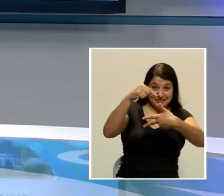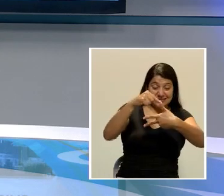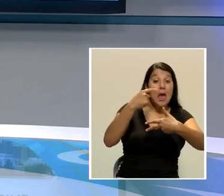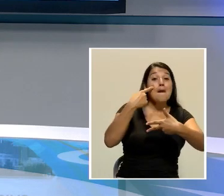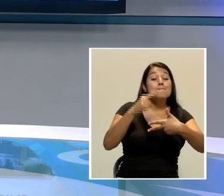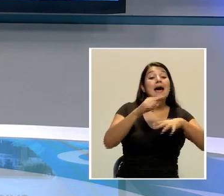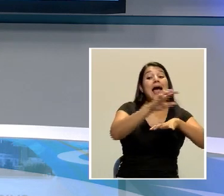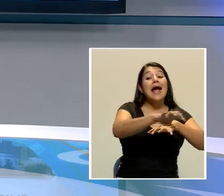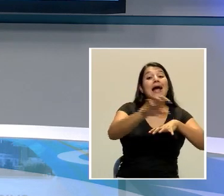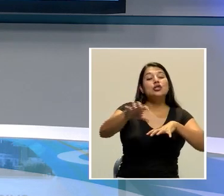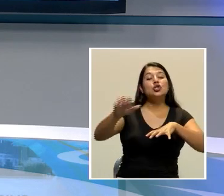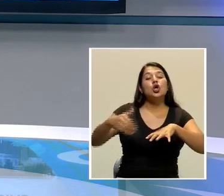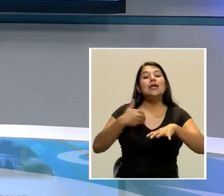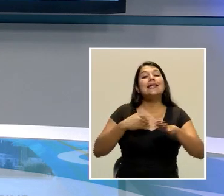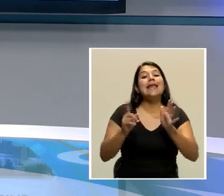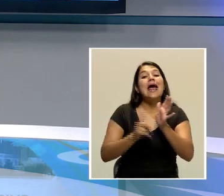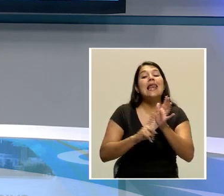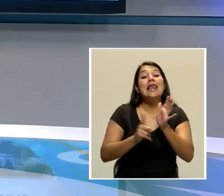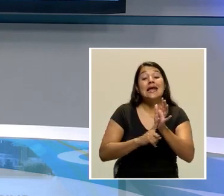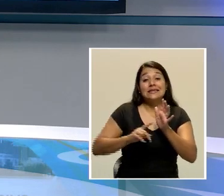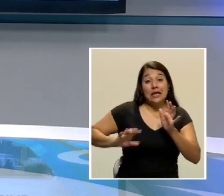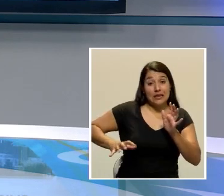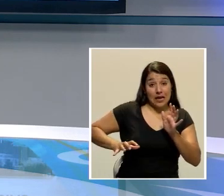Caja Costarricense de Seguro Social.